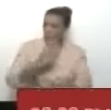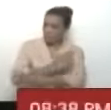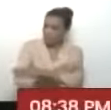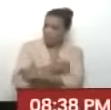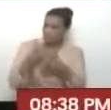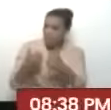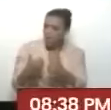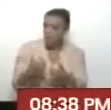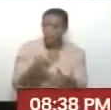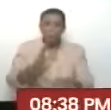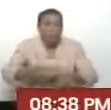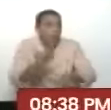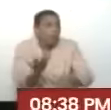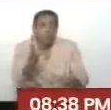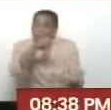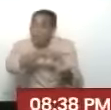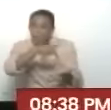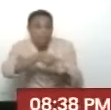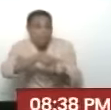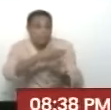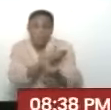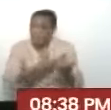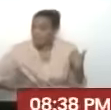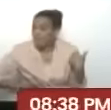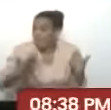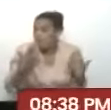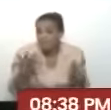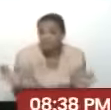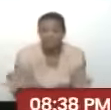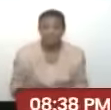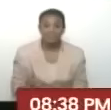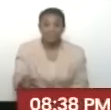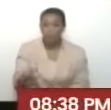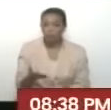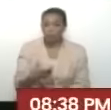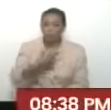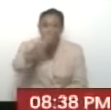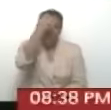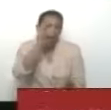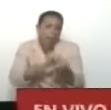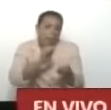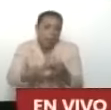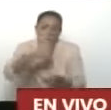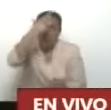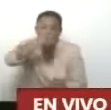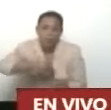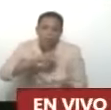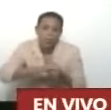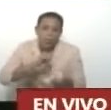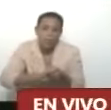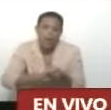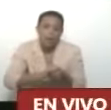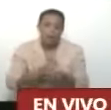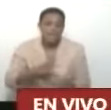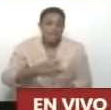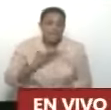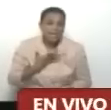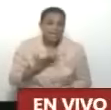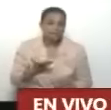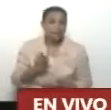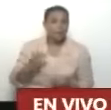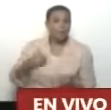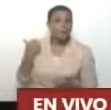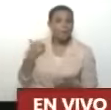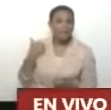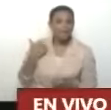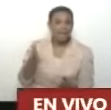que tú participes, entonces no participes en las elecciones, porque ellos son tan descarados que participan en las elecciones que ellos creen que tienen